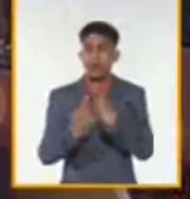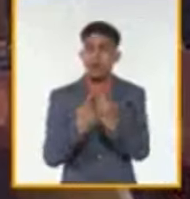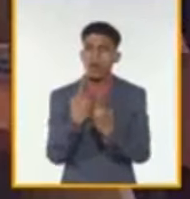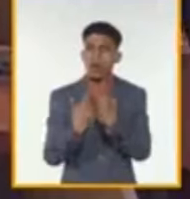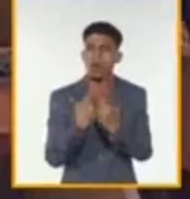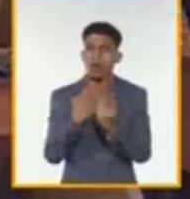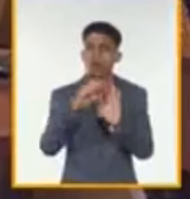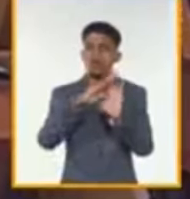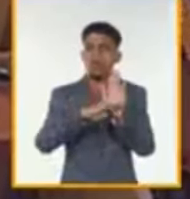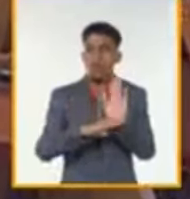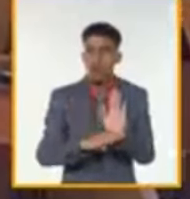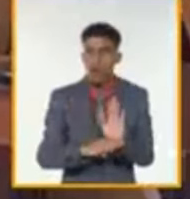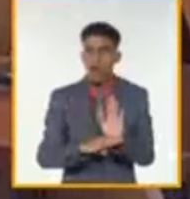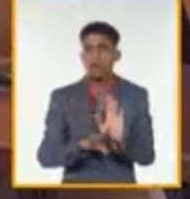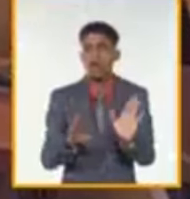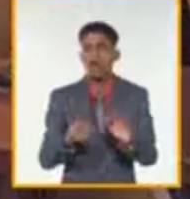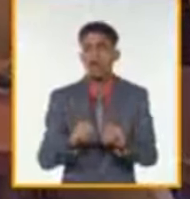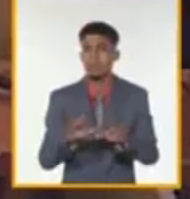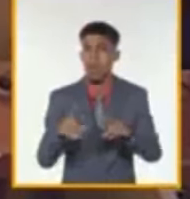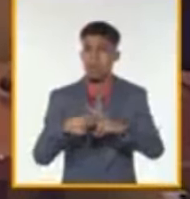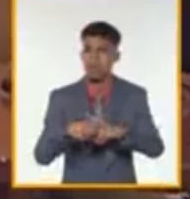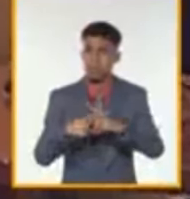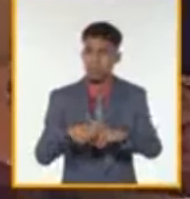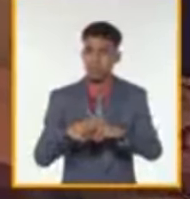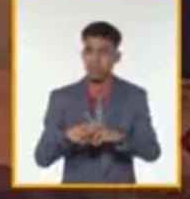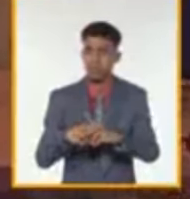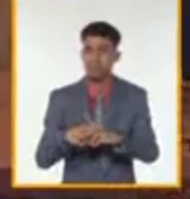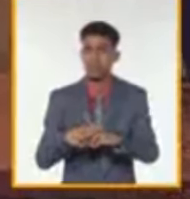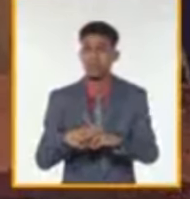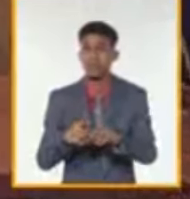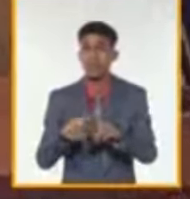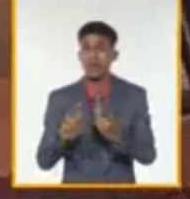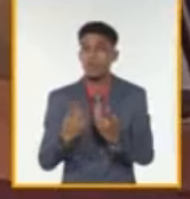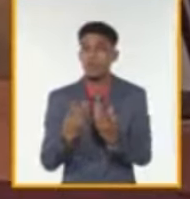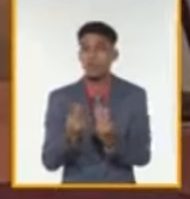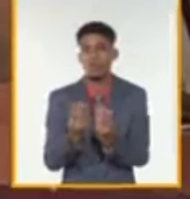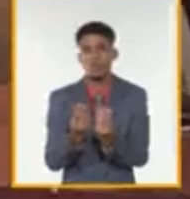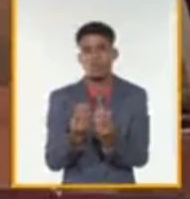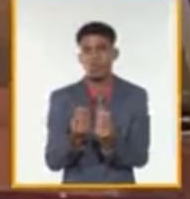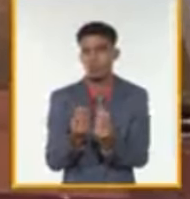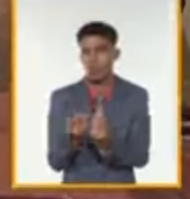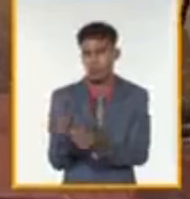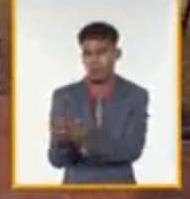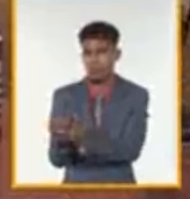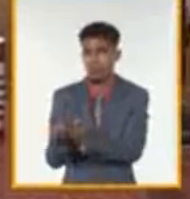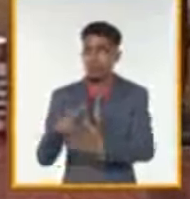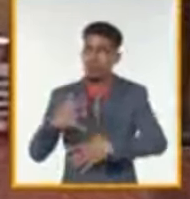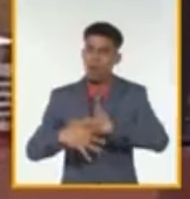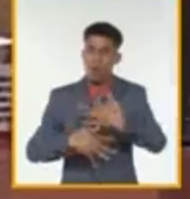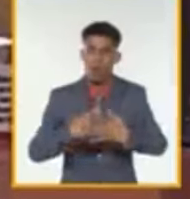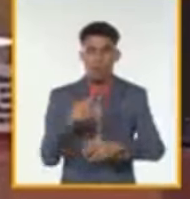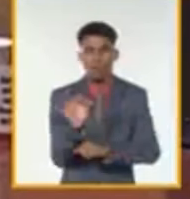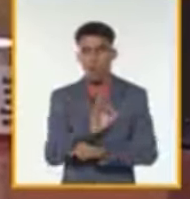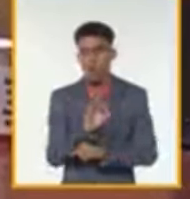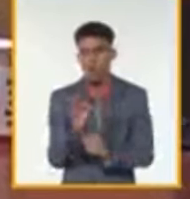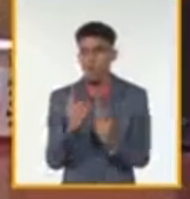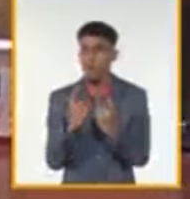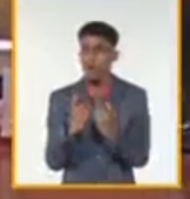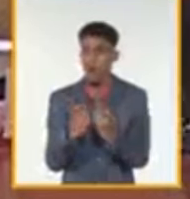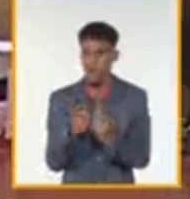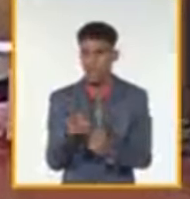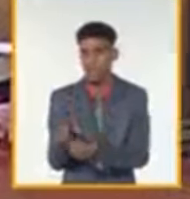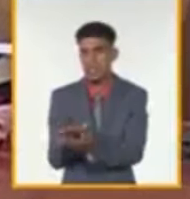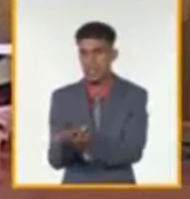programas que hemos llevado adelante cosas positivas Pero tenemos muchos problemas que resolver Tenemos muchos desafíos que resolver en la provincia de Villa